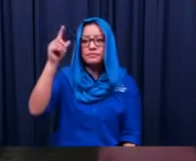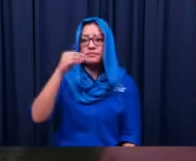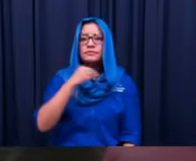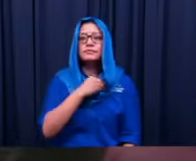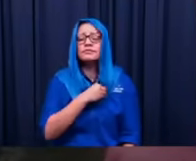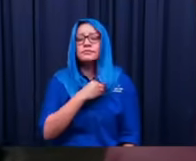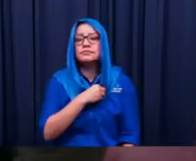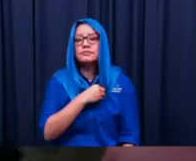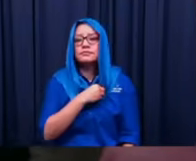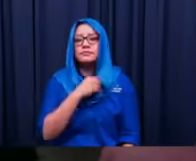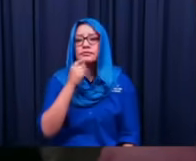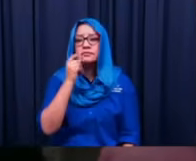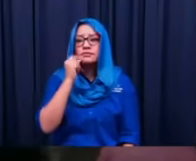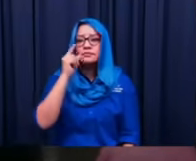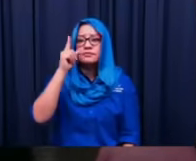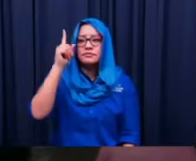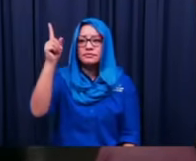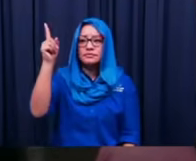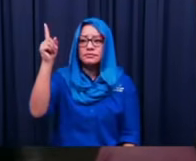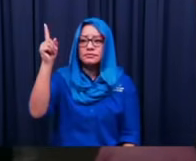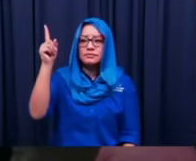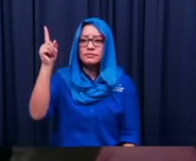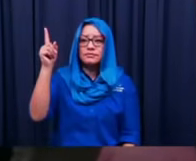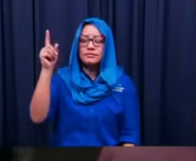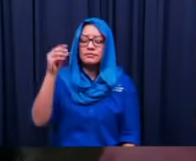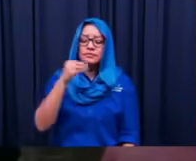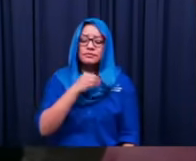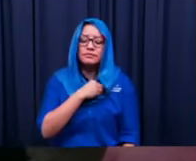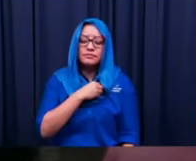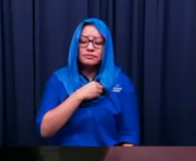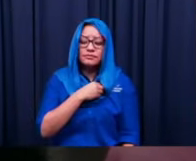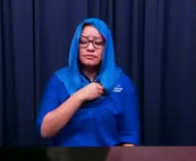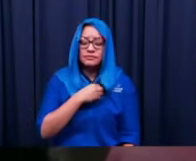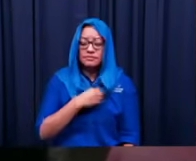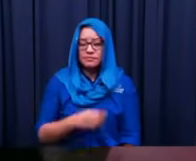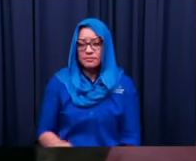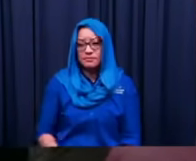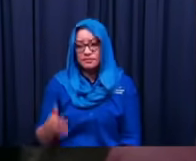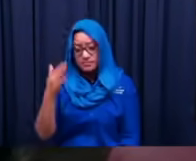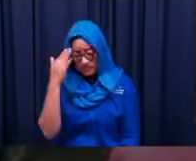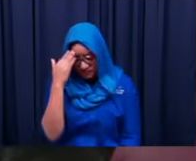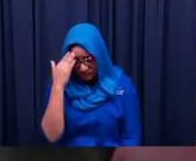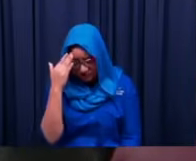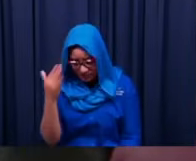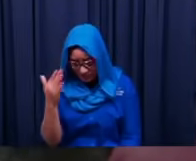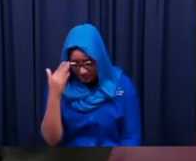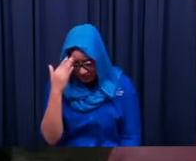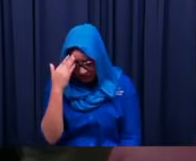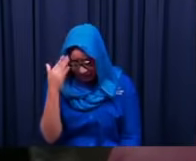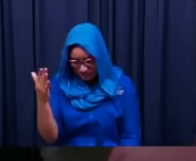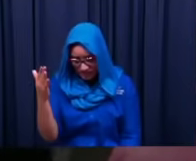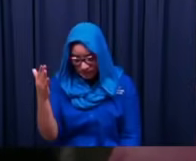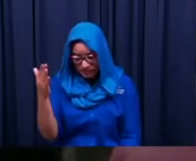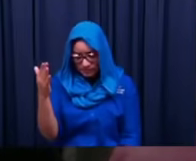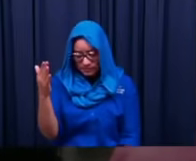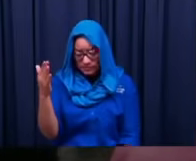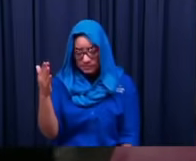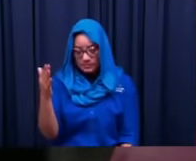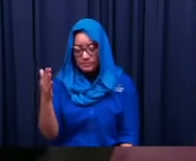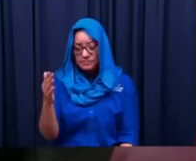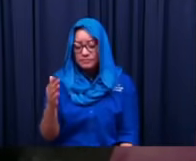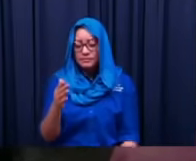ser, Señor, como tú quieres que seamos, Padre. Gracias, papito, porque sabemos que